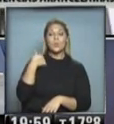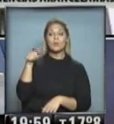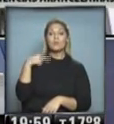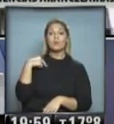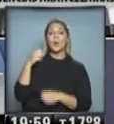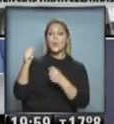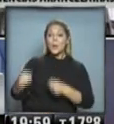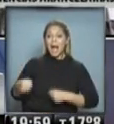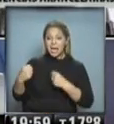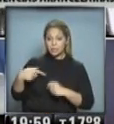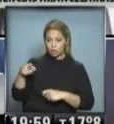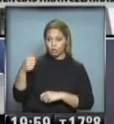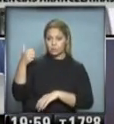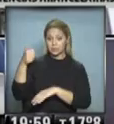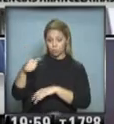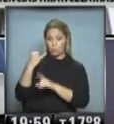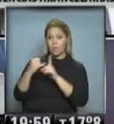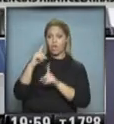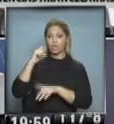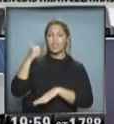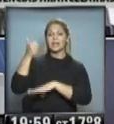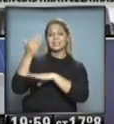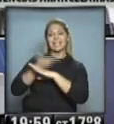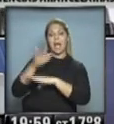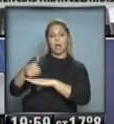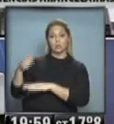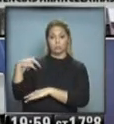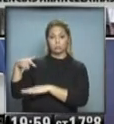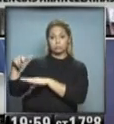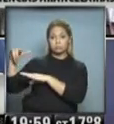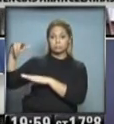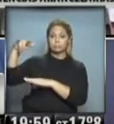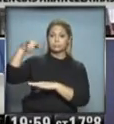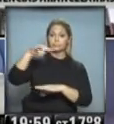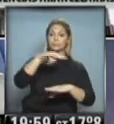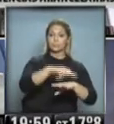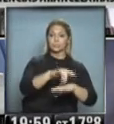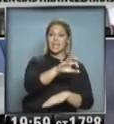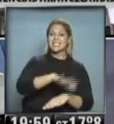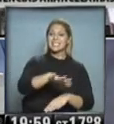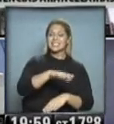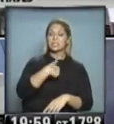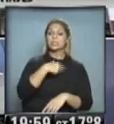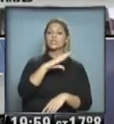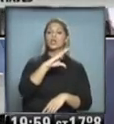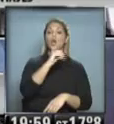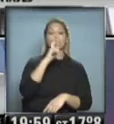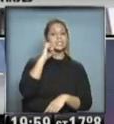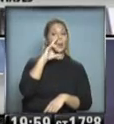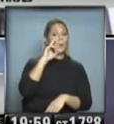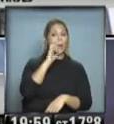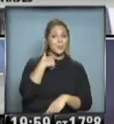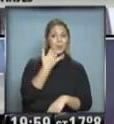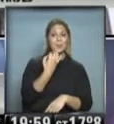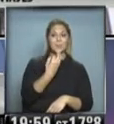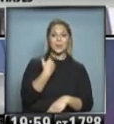San Carlos de Bariloche, donde este mediodía encabezó un acto. Ahora está arribando a la ciudad de Cochabamba, justamente para